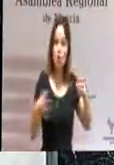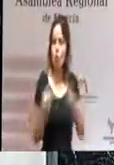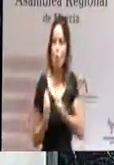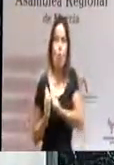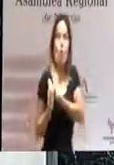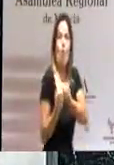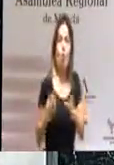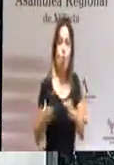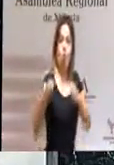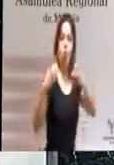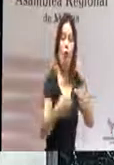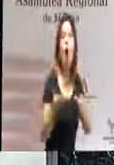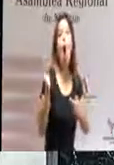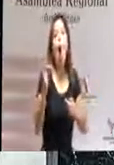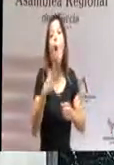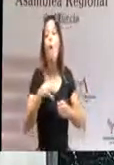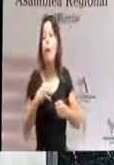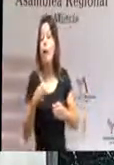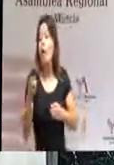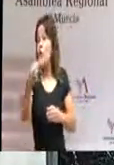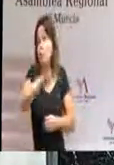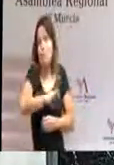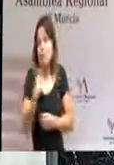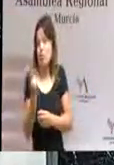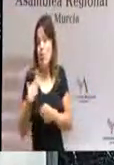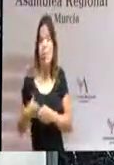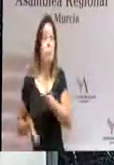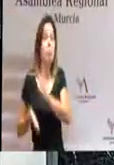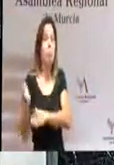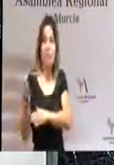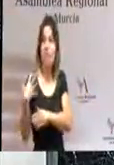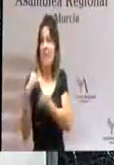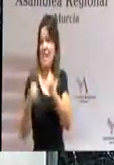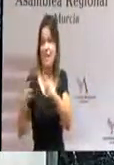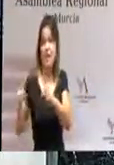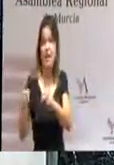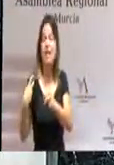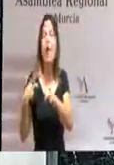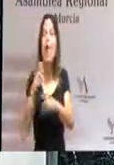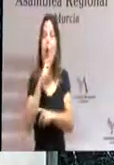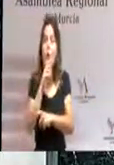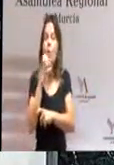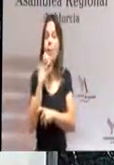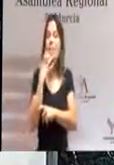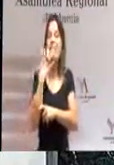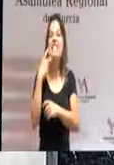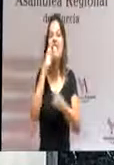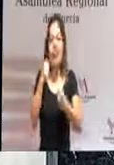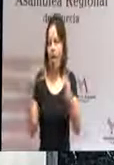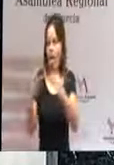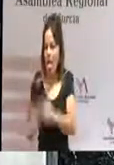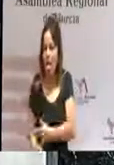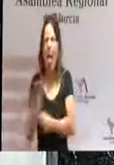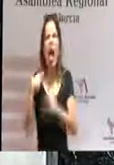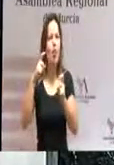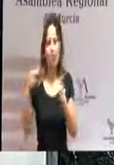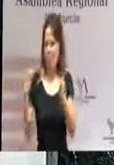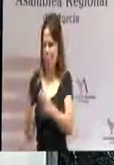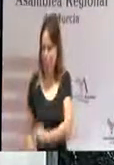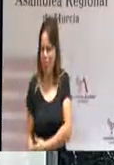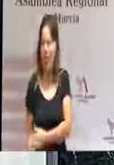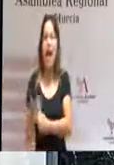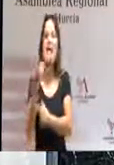juntos o bien pueden salir ustedes solos, de manera precipitada, desmantelando la sanidad y la educación,